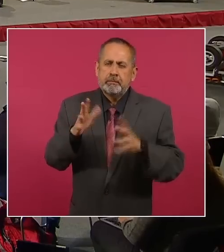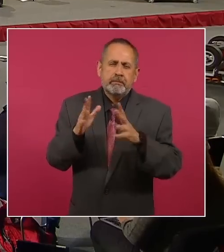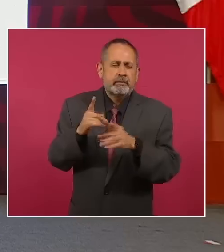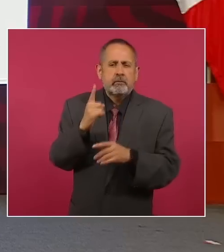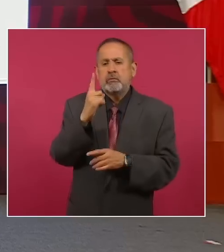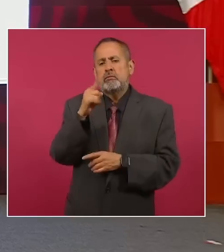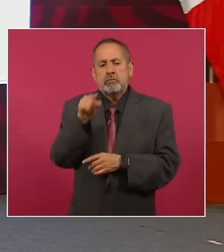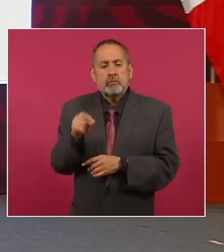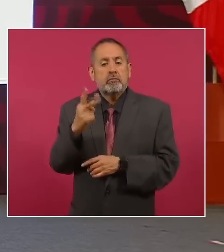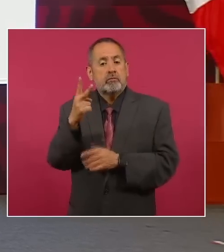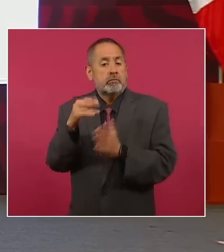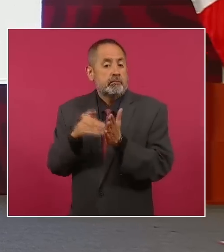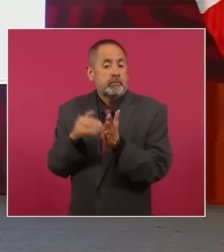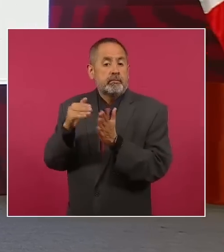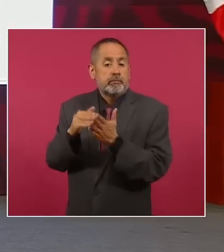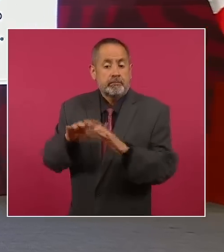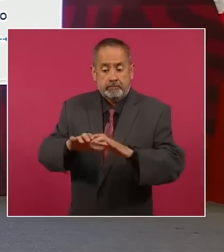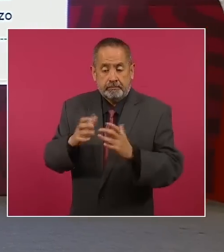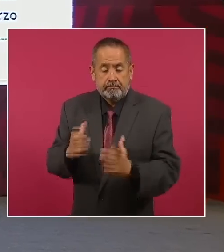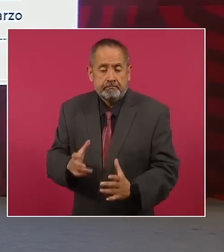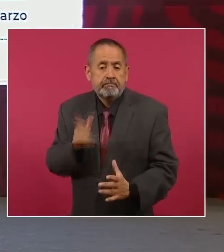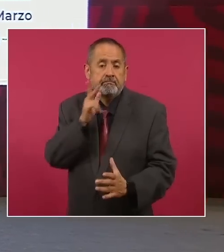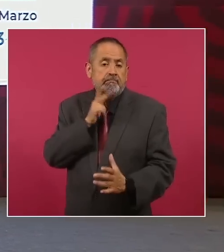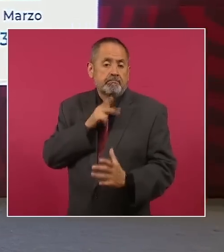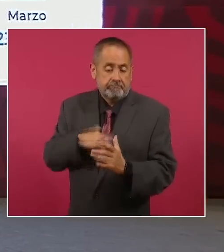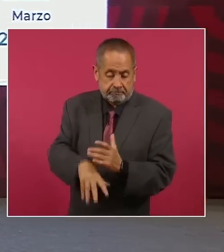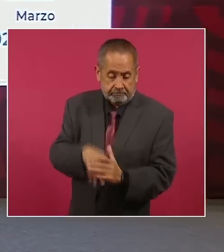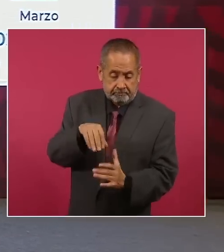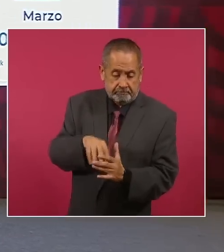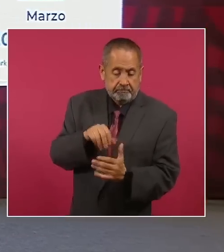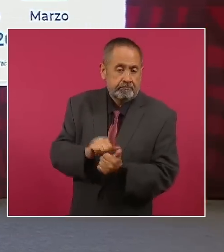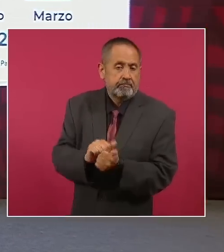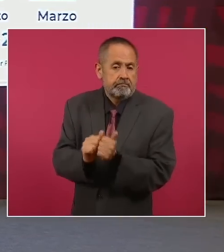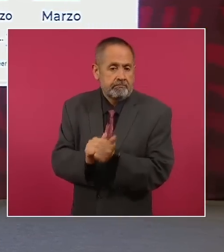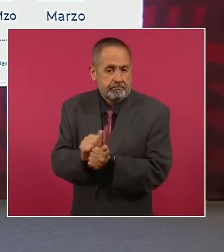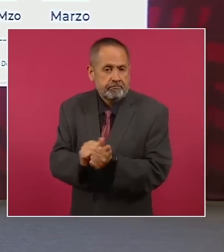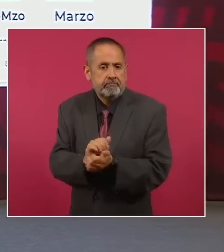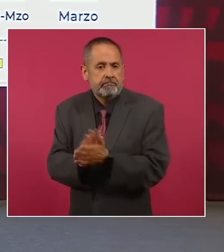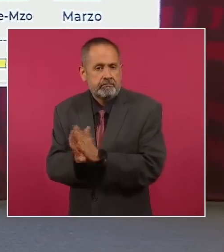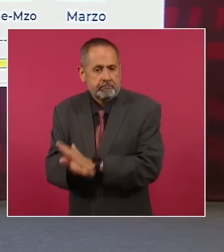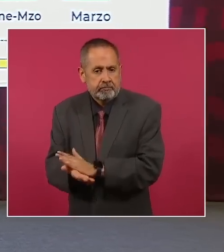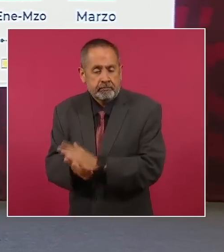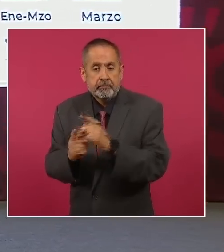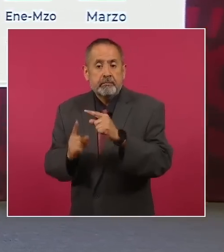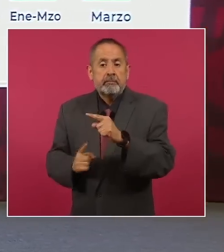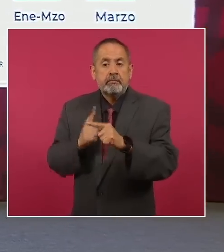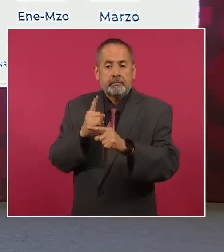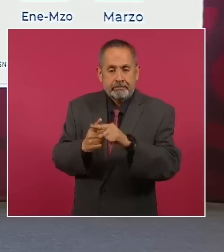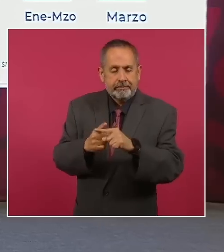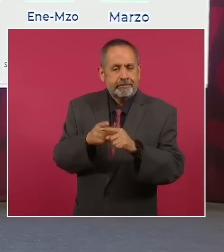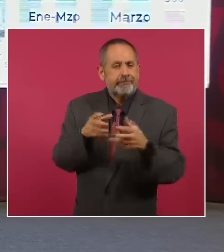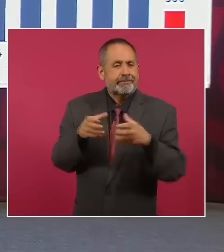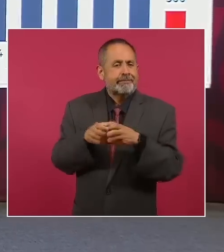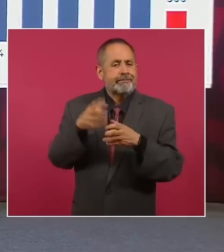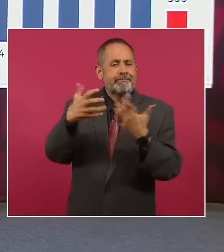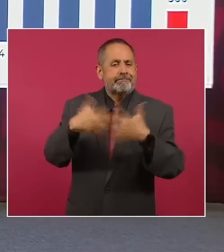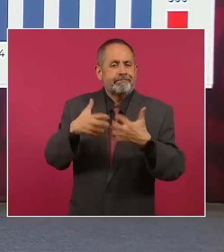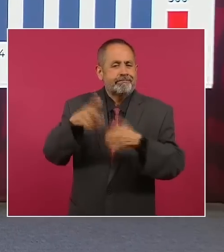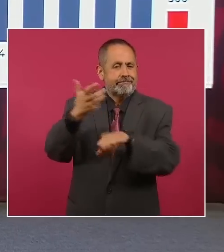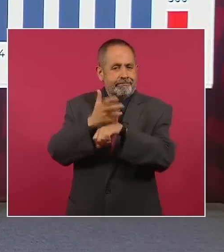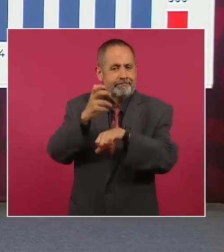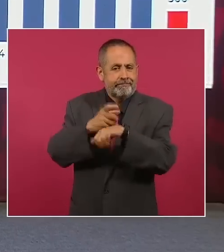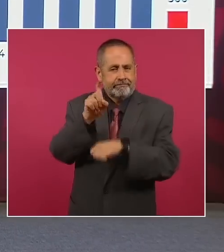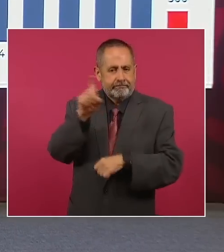1.2 millones de barriles de proceso en el SNR más Deer Park. La que sigue, por